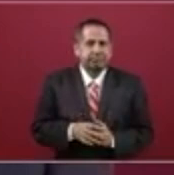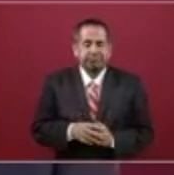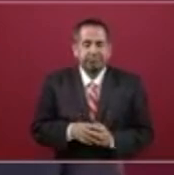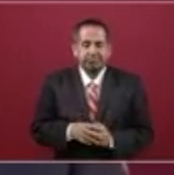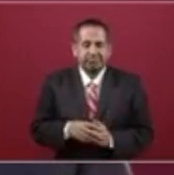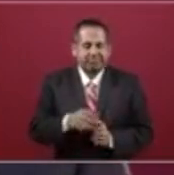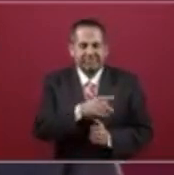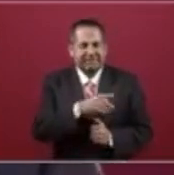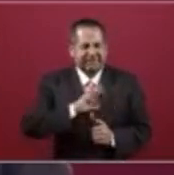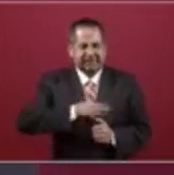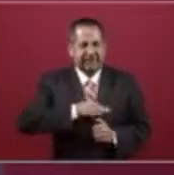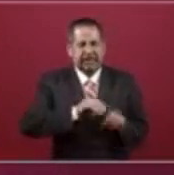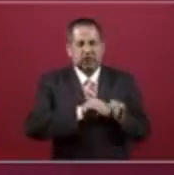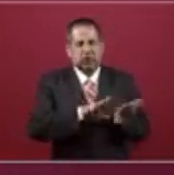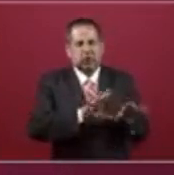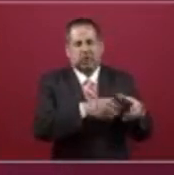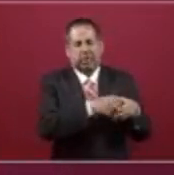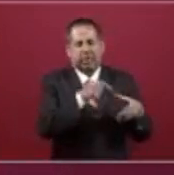plaga,